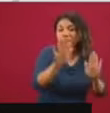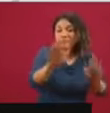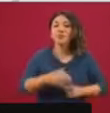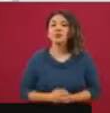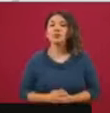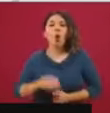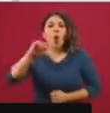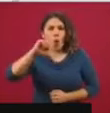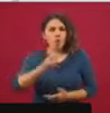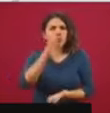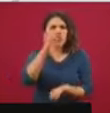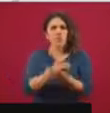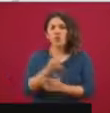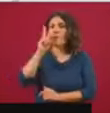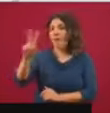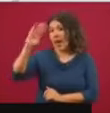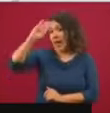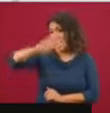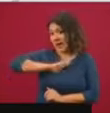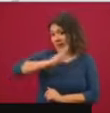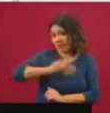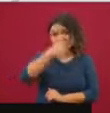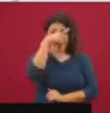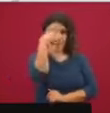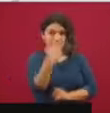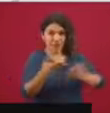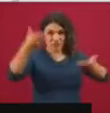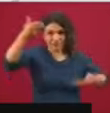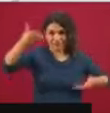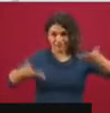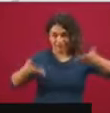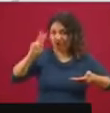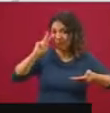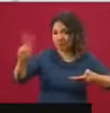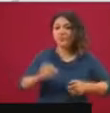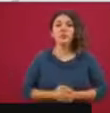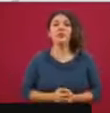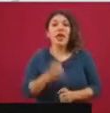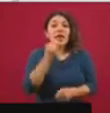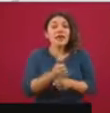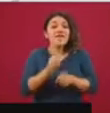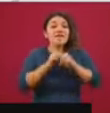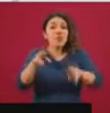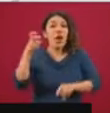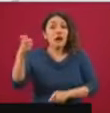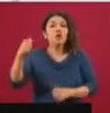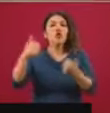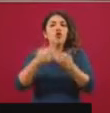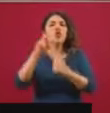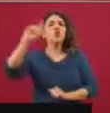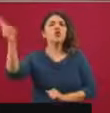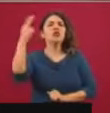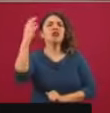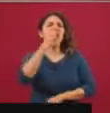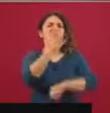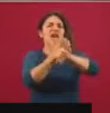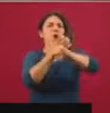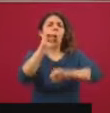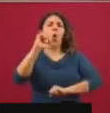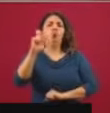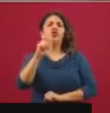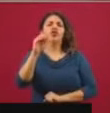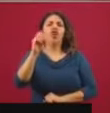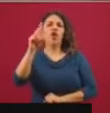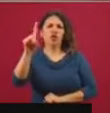enfocarnos en españa y en méxico esta es una gráfica actualizada de información que colecta la universidad de oxford a partir de múltiples